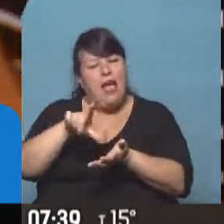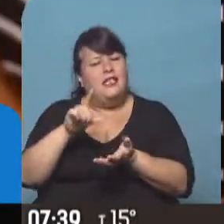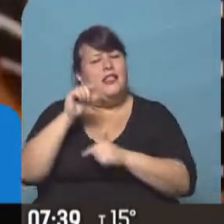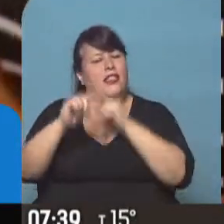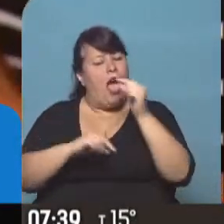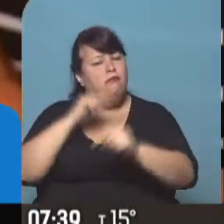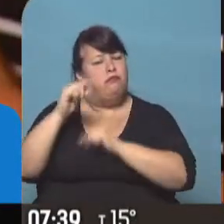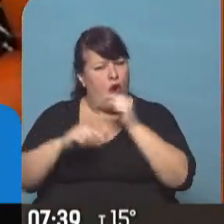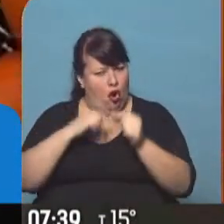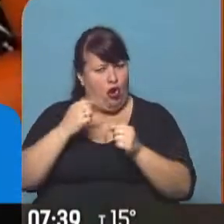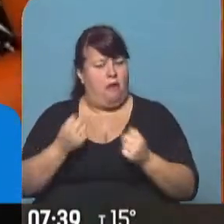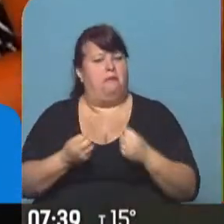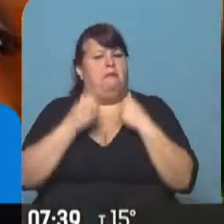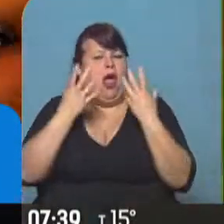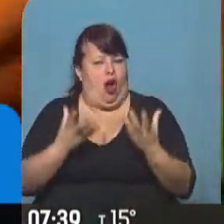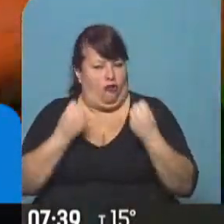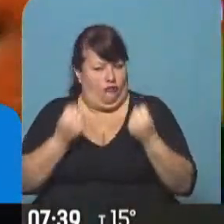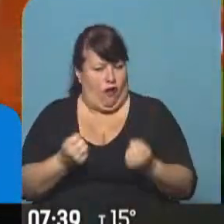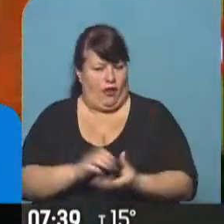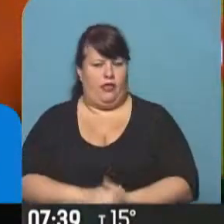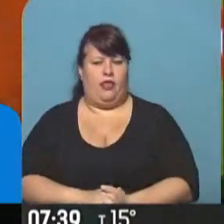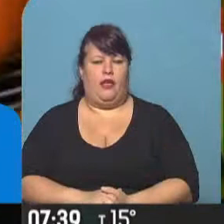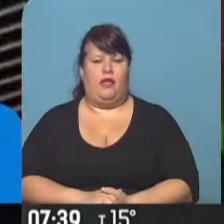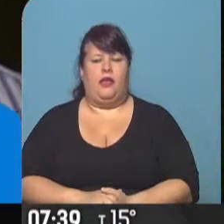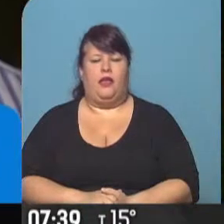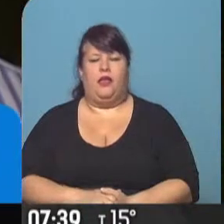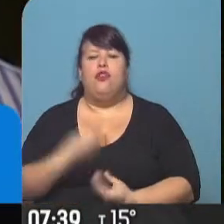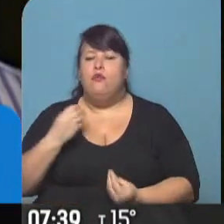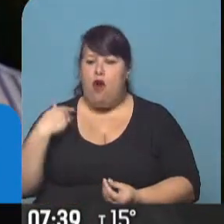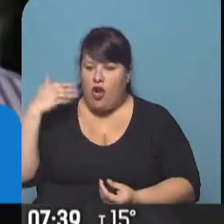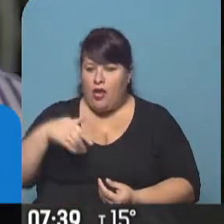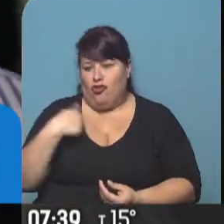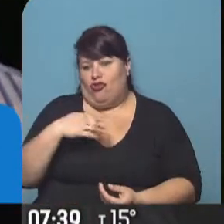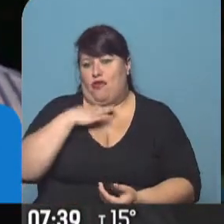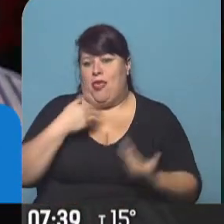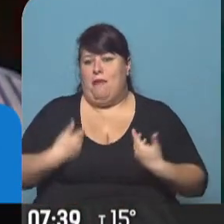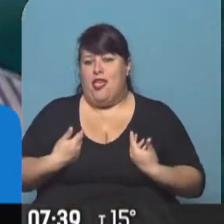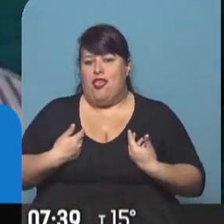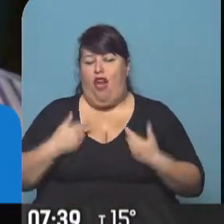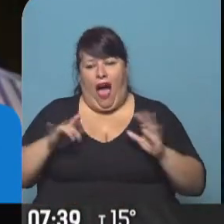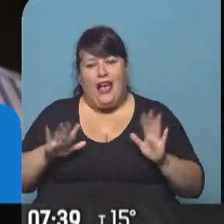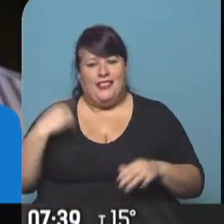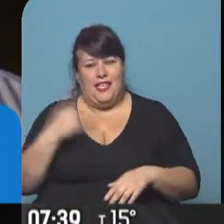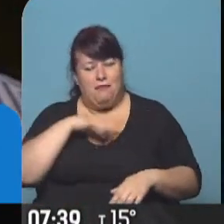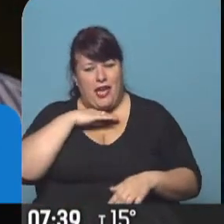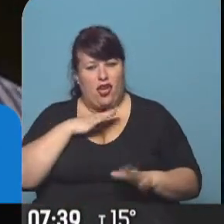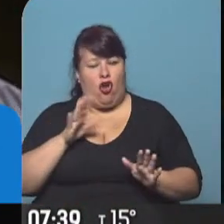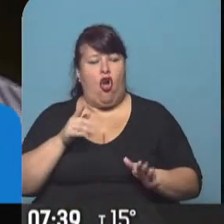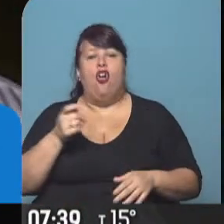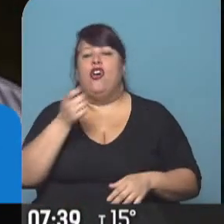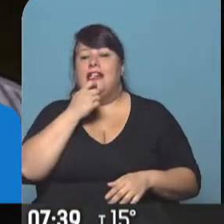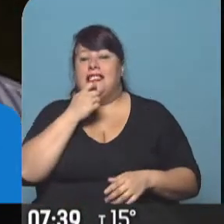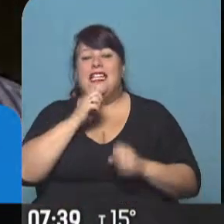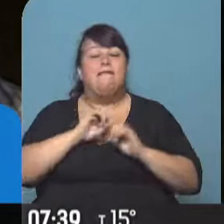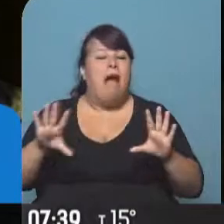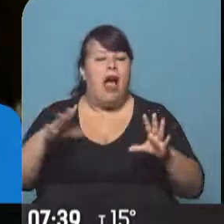poco se pone de pie. ¿Por qué me decidí a venir? Porque soy mexicano. Y así somos, ¿no? Ante la